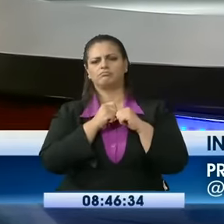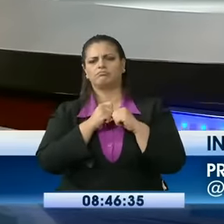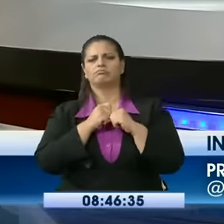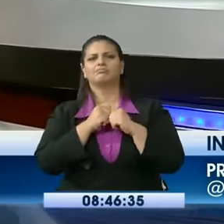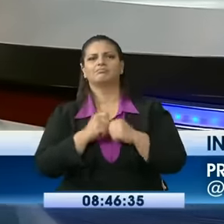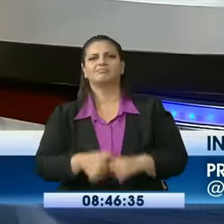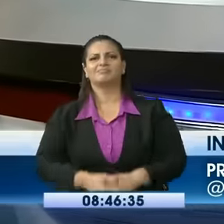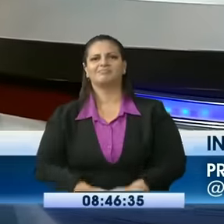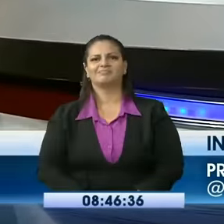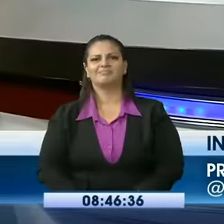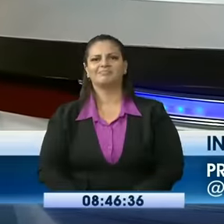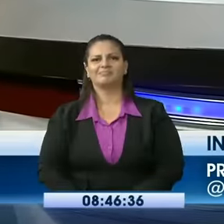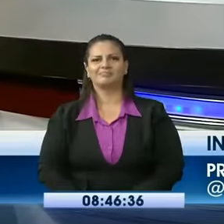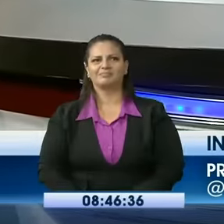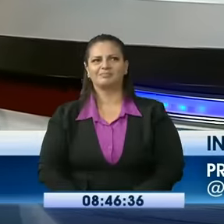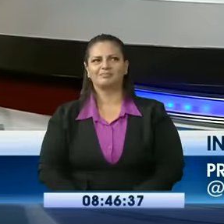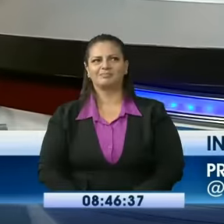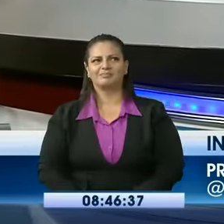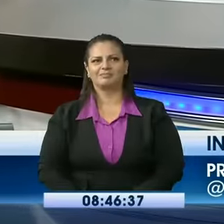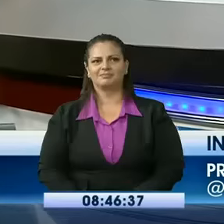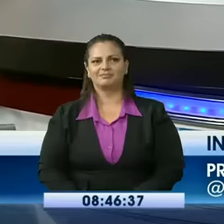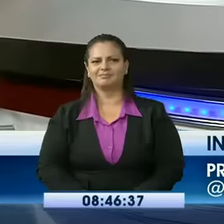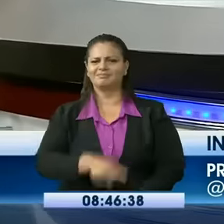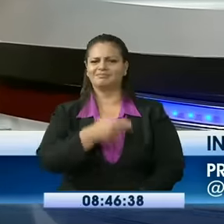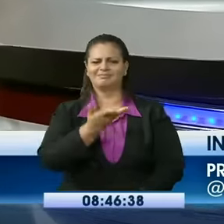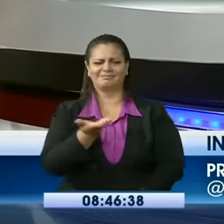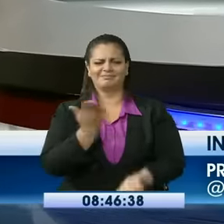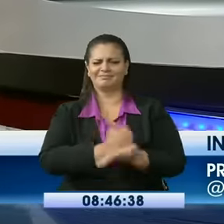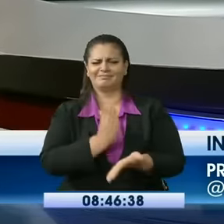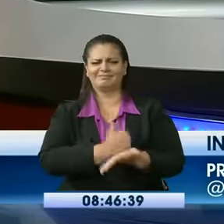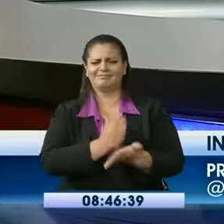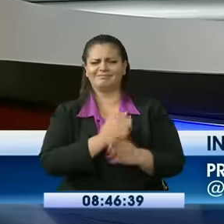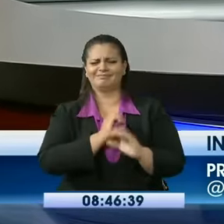de los jueces. ¿También se le hume el agua? No.